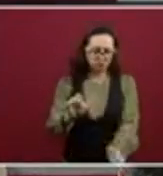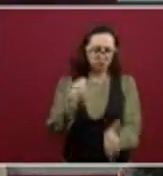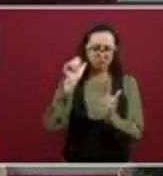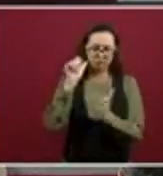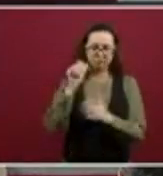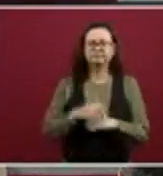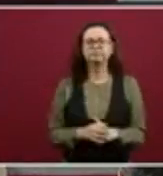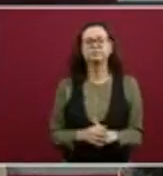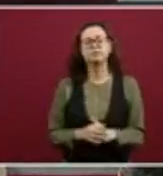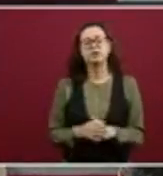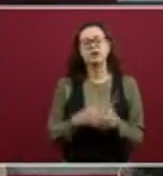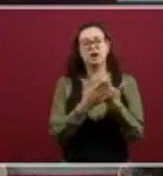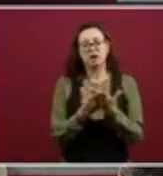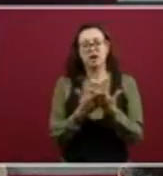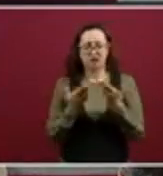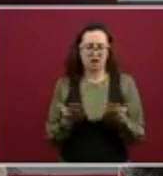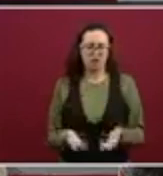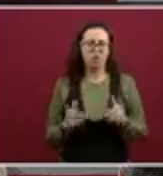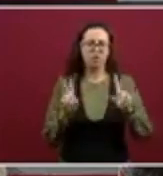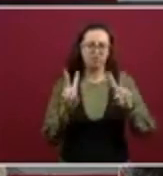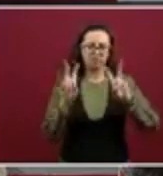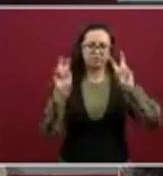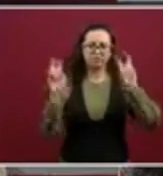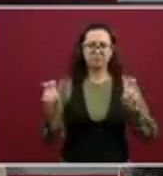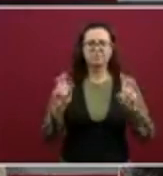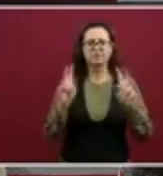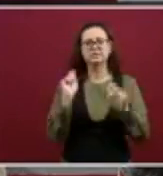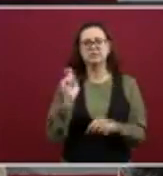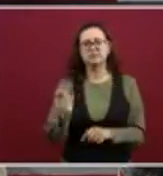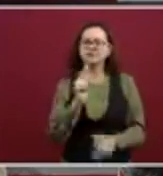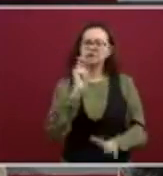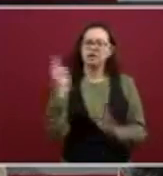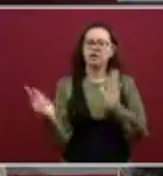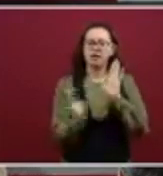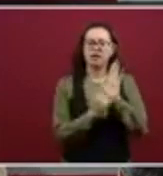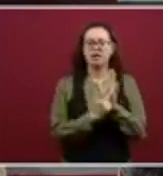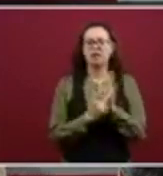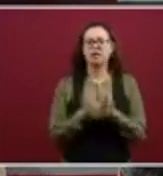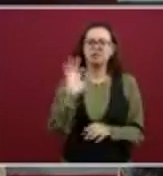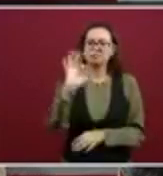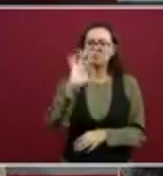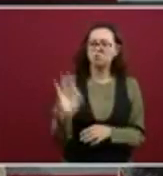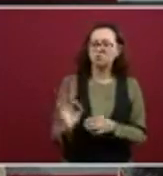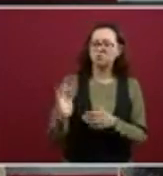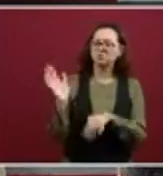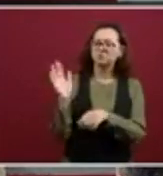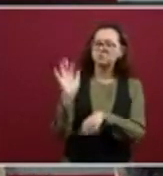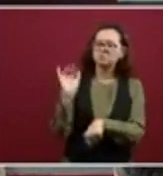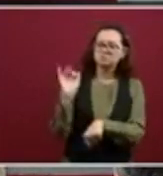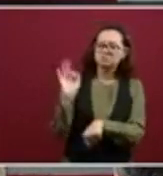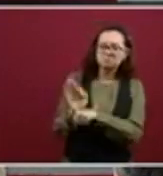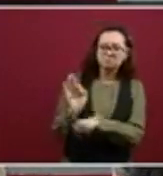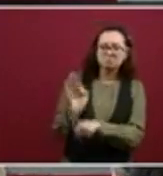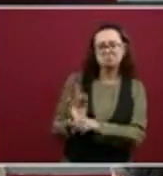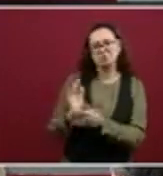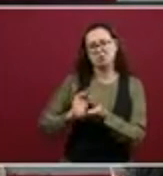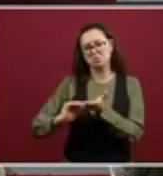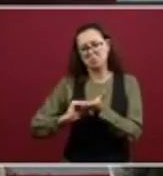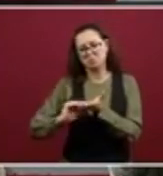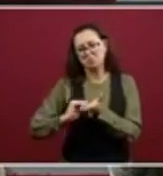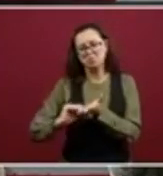en materia, que es el marco legal de las condonaciones de impuestos. Aquí es muy importante conocer,